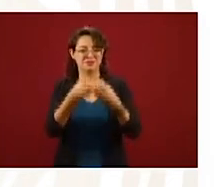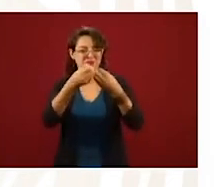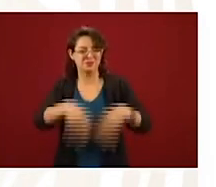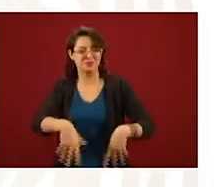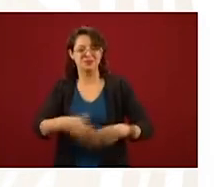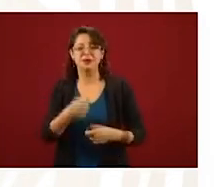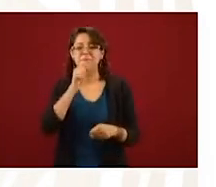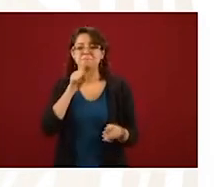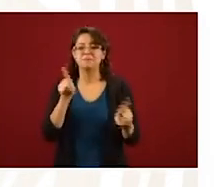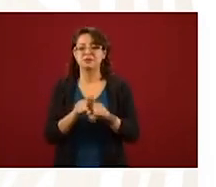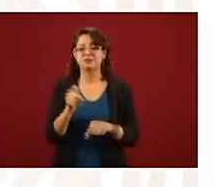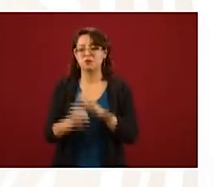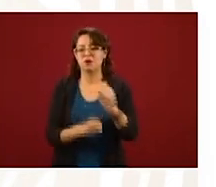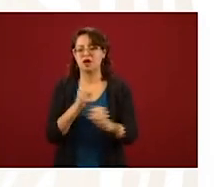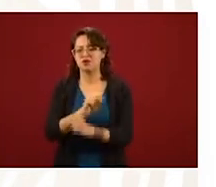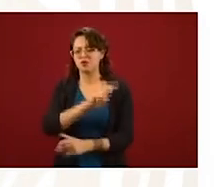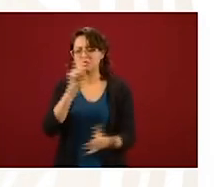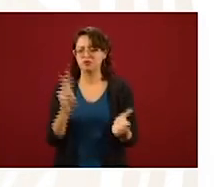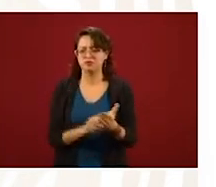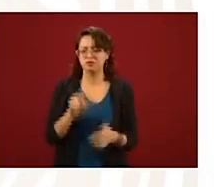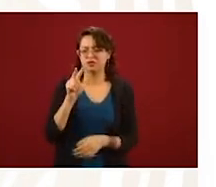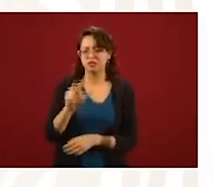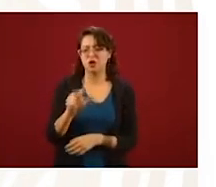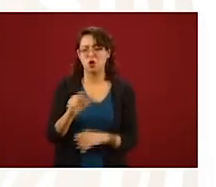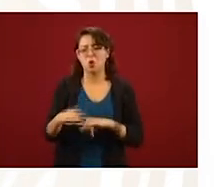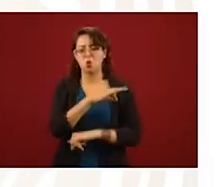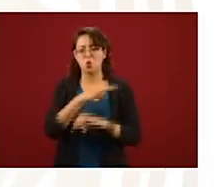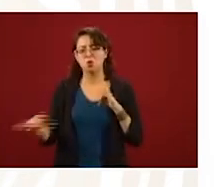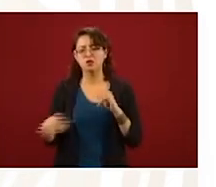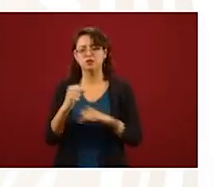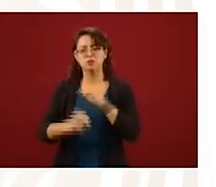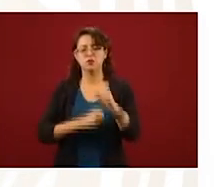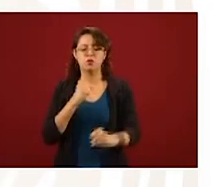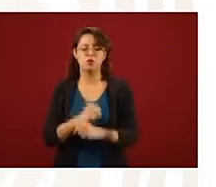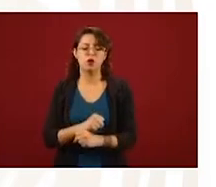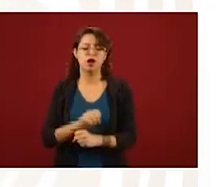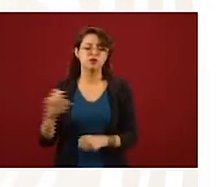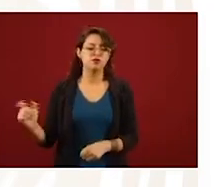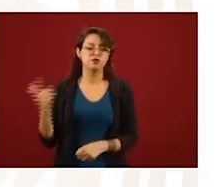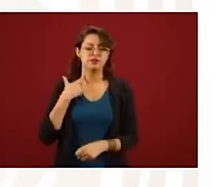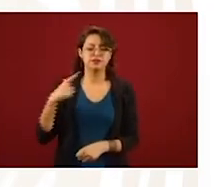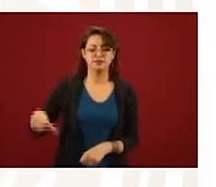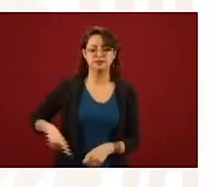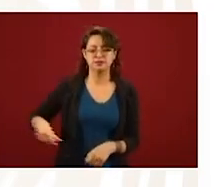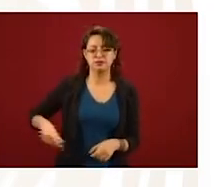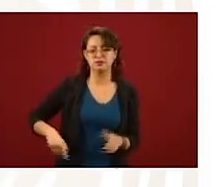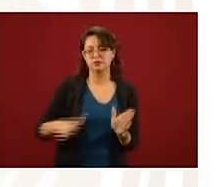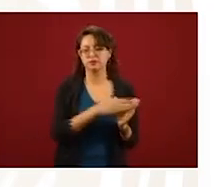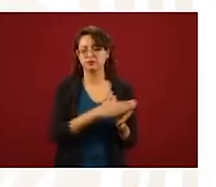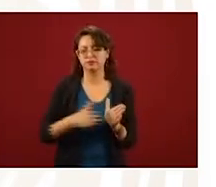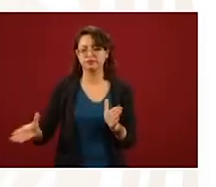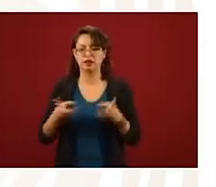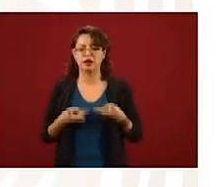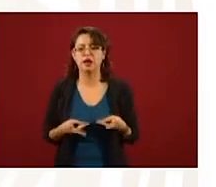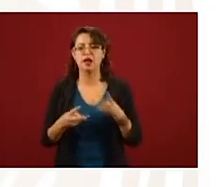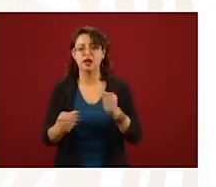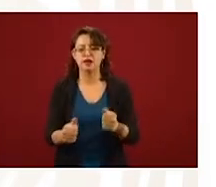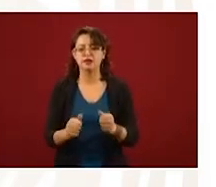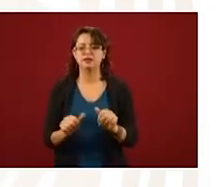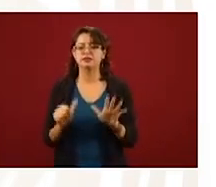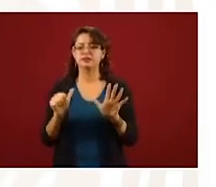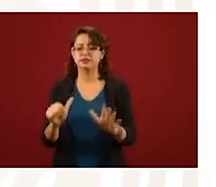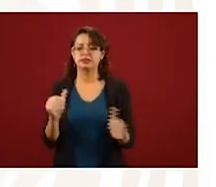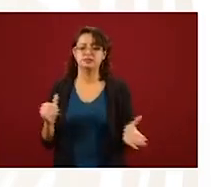descubrimos que en 2018, el último año de gobierno del anterior sexenio, sexenio se utilizaron indebidamente más